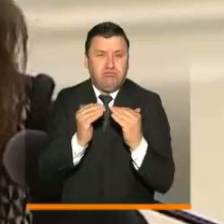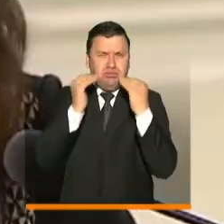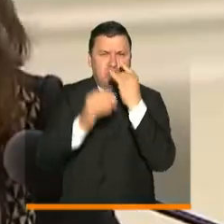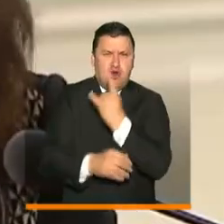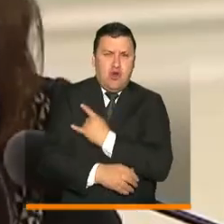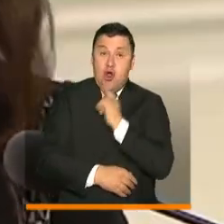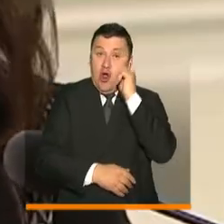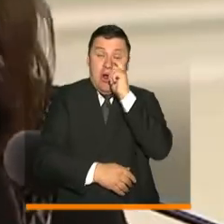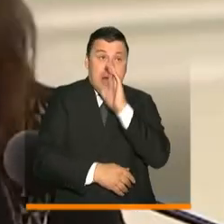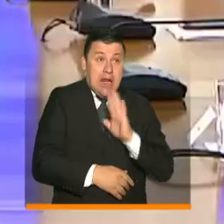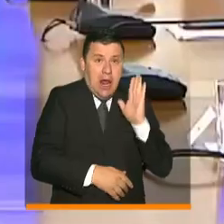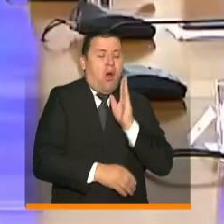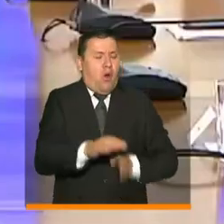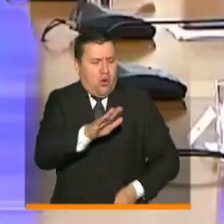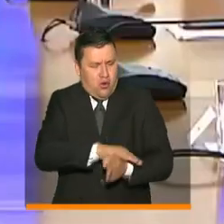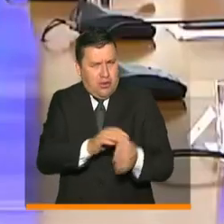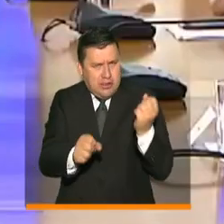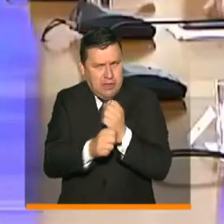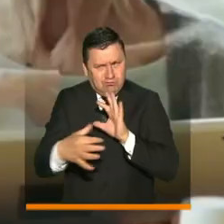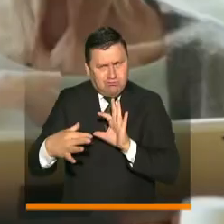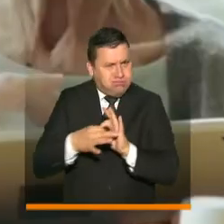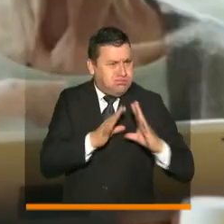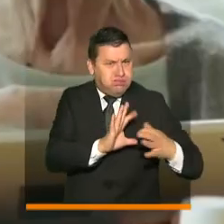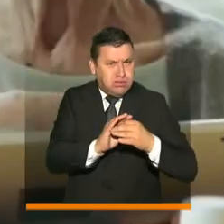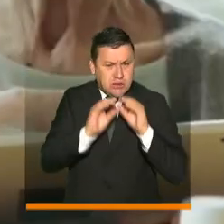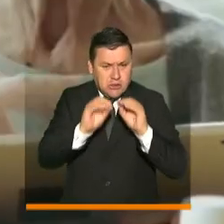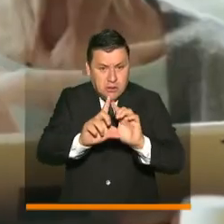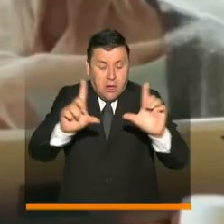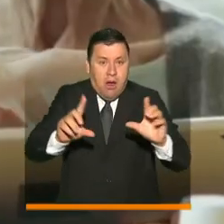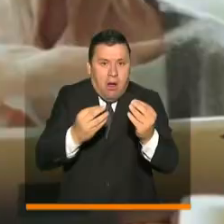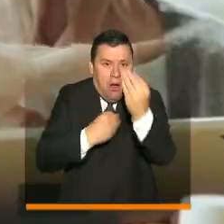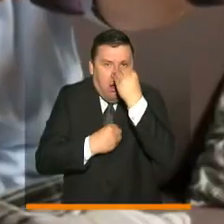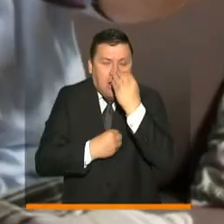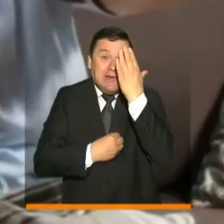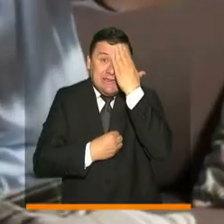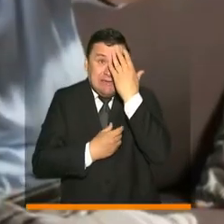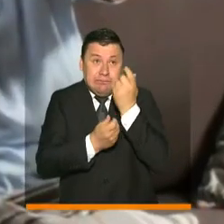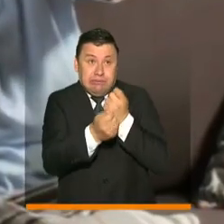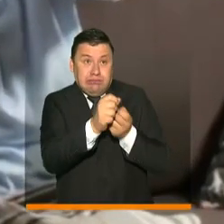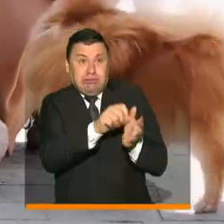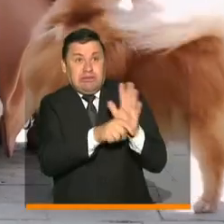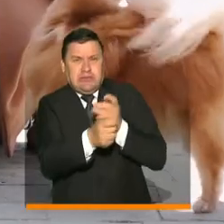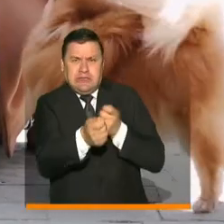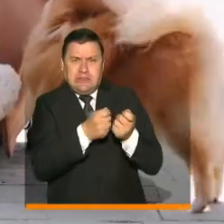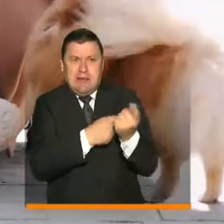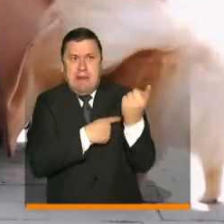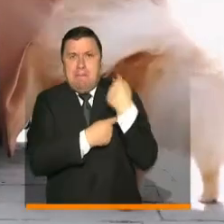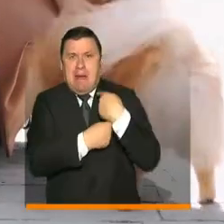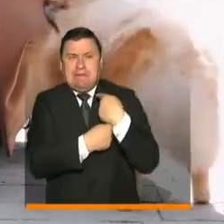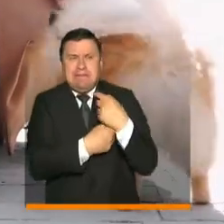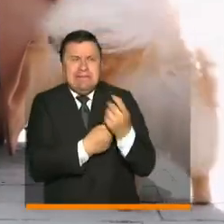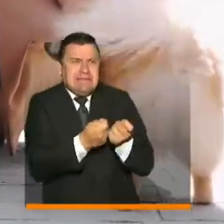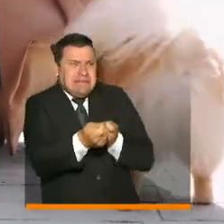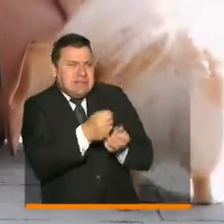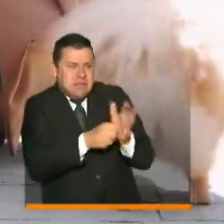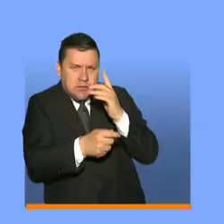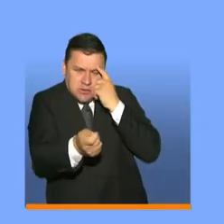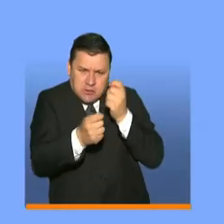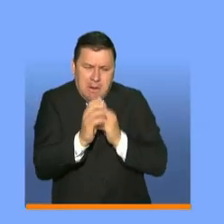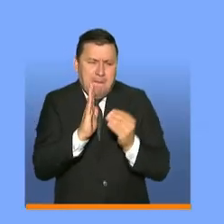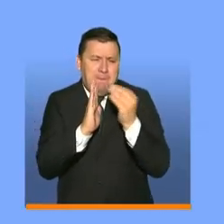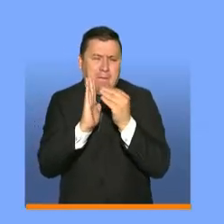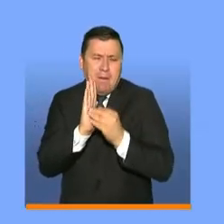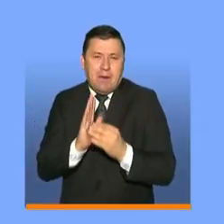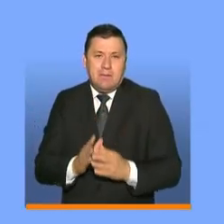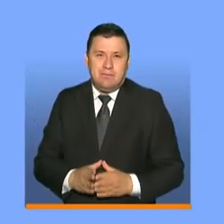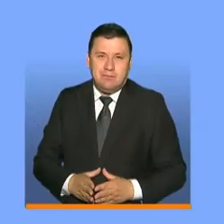y el gobierno nacional continúan su trabajo conjunto para hacer frente a los nuevos desafíos que nos plantea la pandemia por el coronavirus